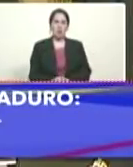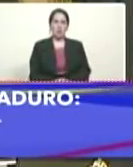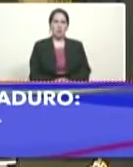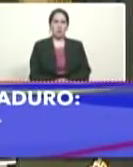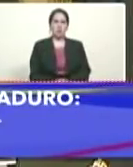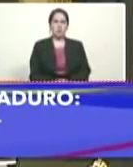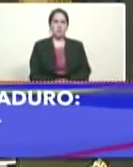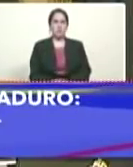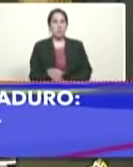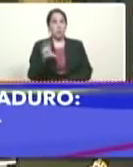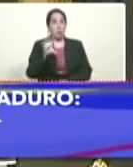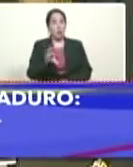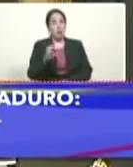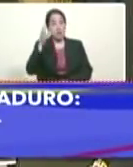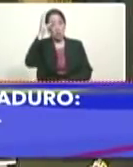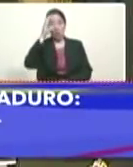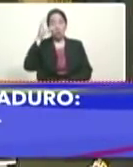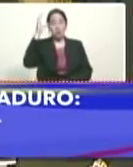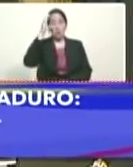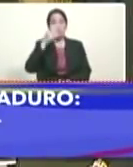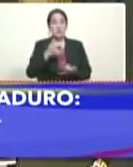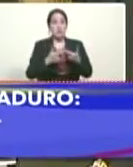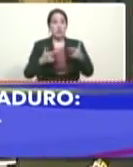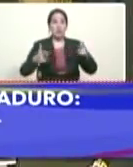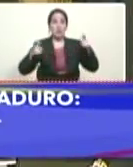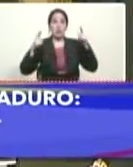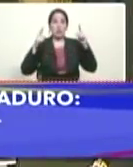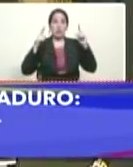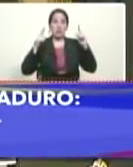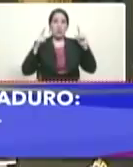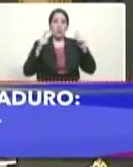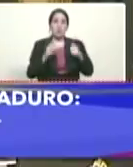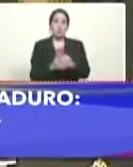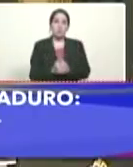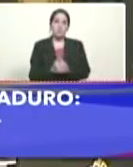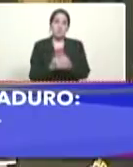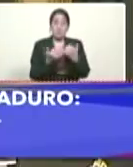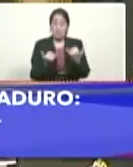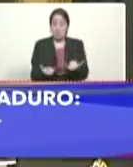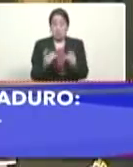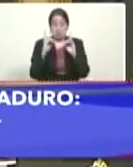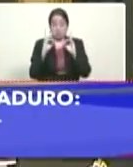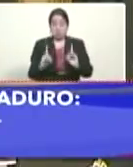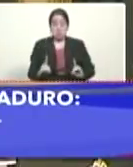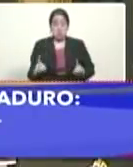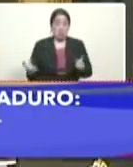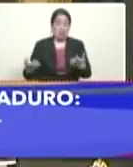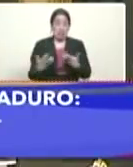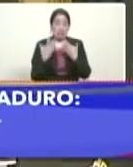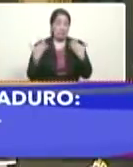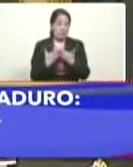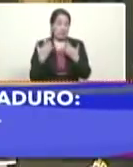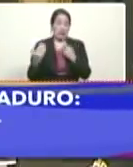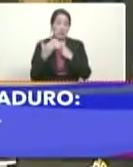un país de conciencia libertad ahora ahora ellos han decidido una guerra total